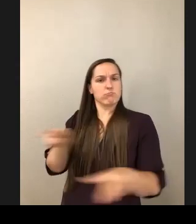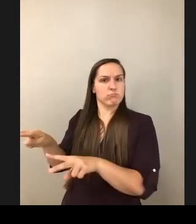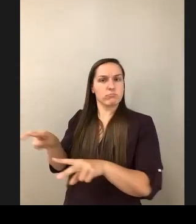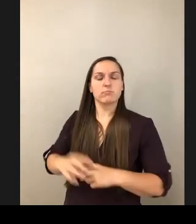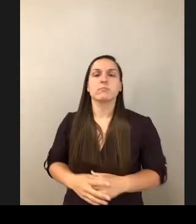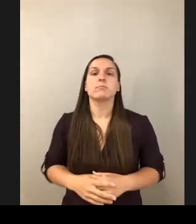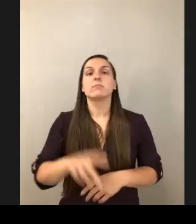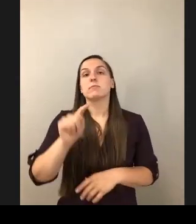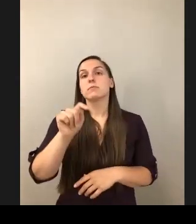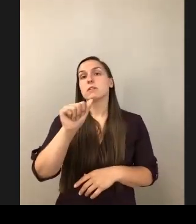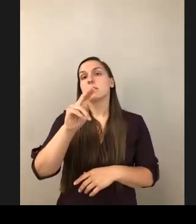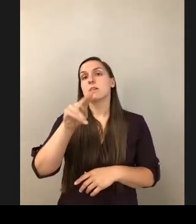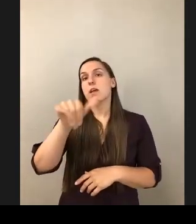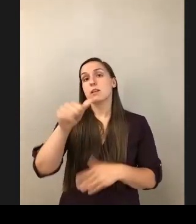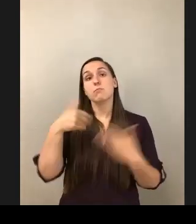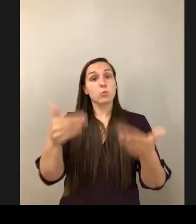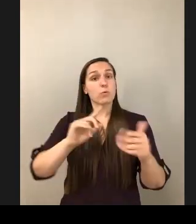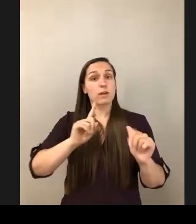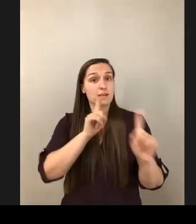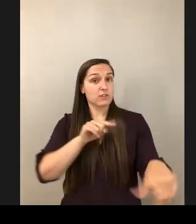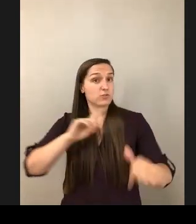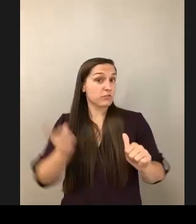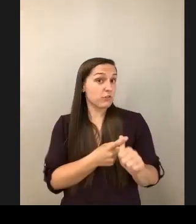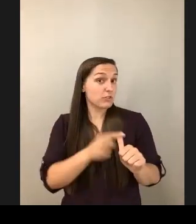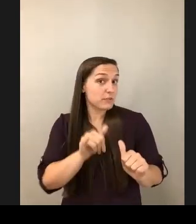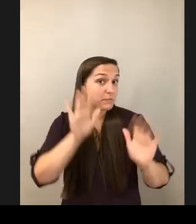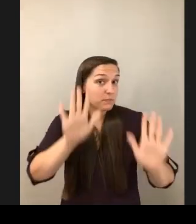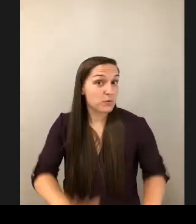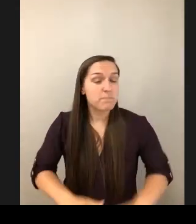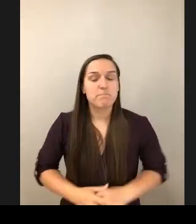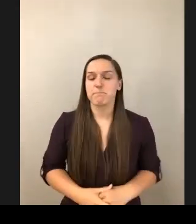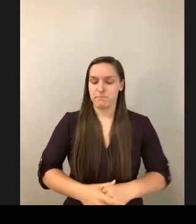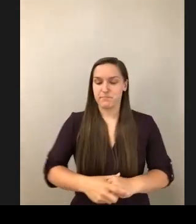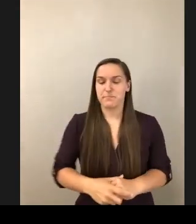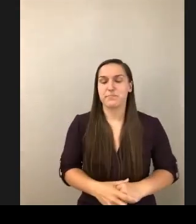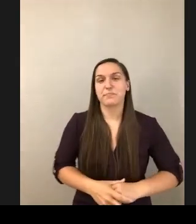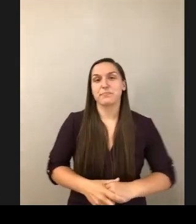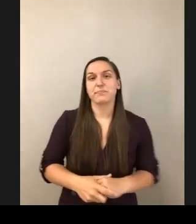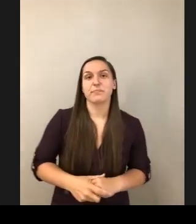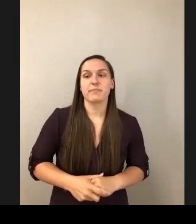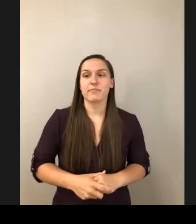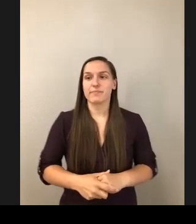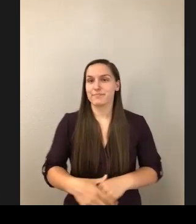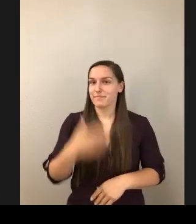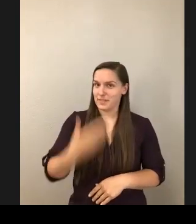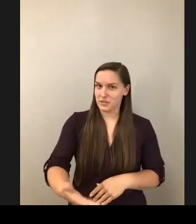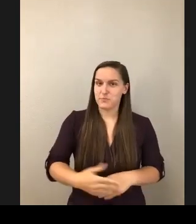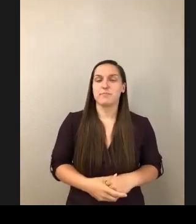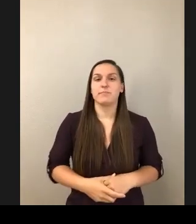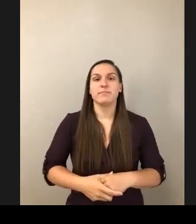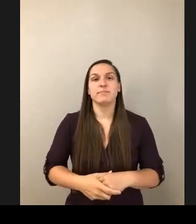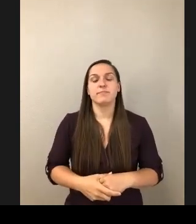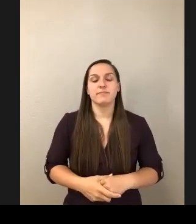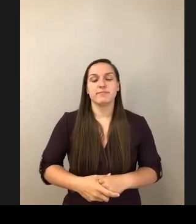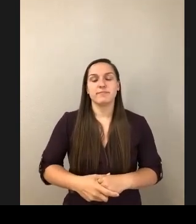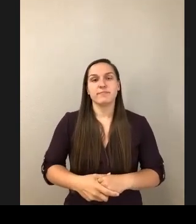en ser el monitor independiente. Y Tania, si puede contestar primero.